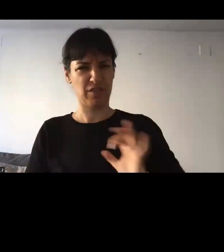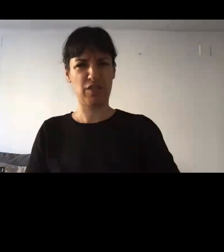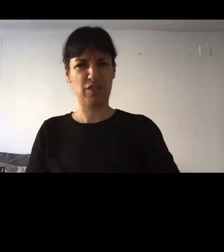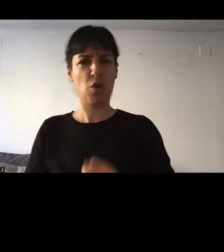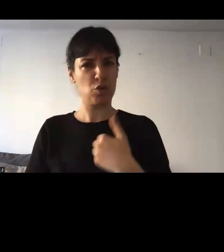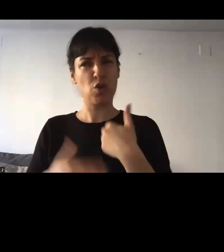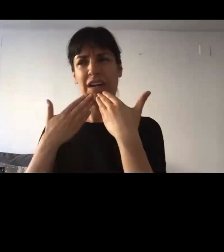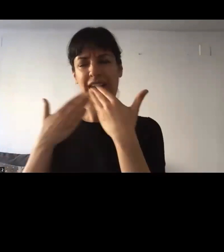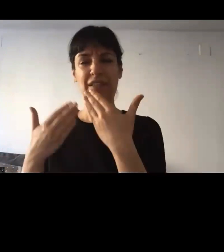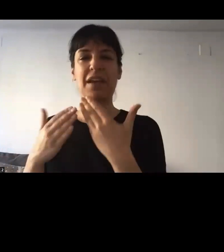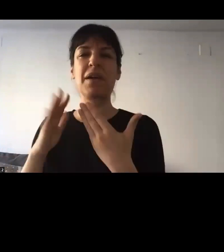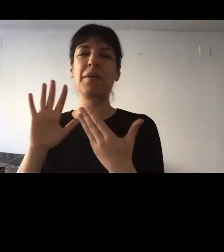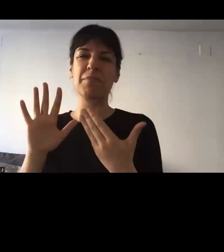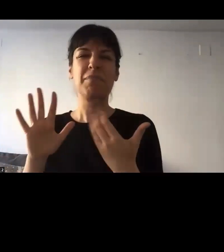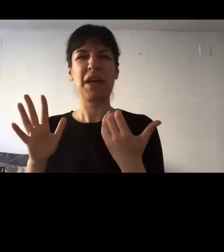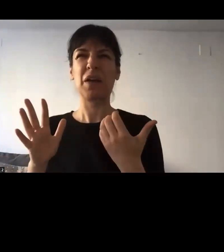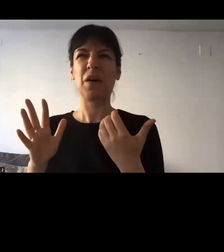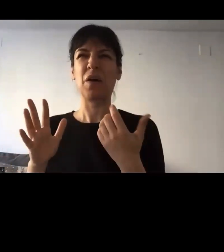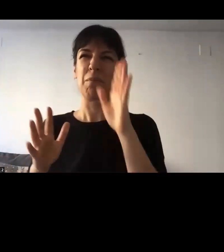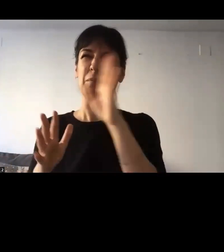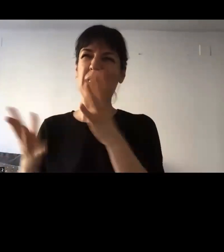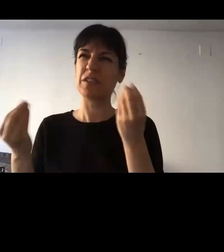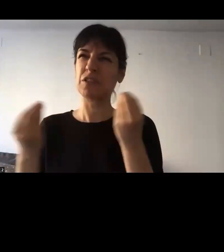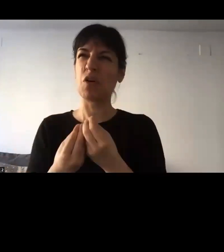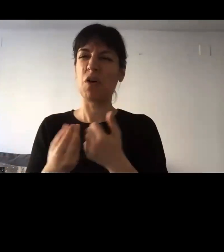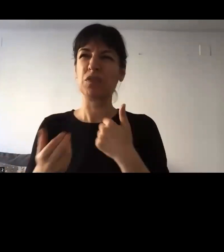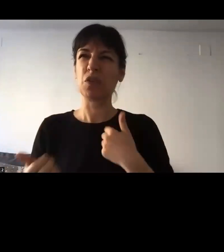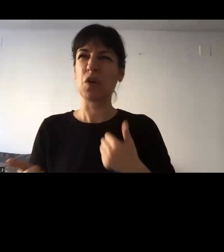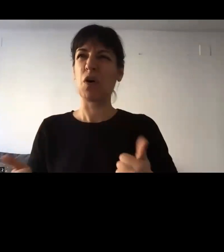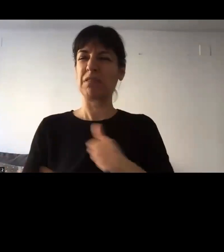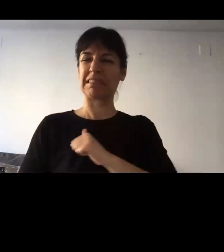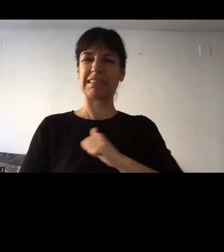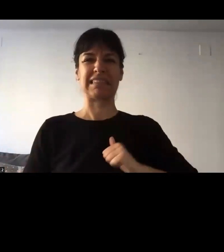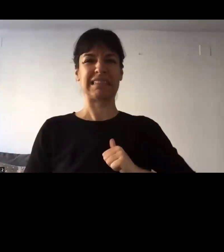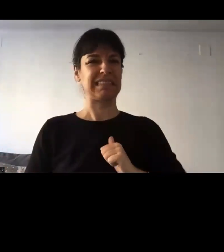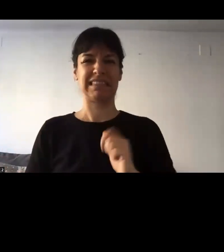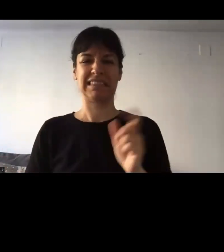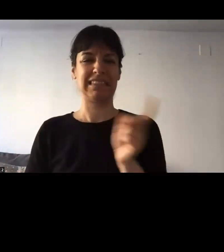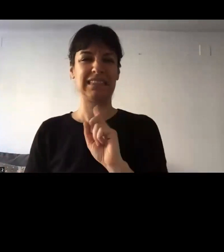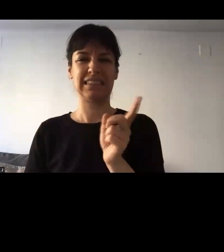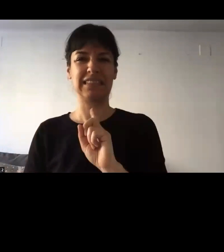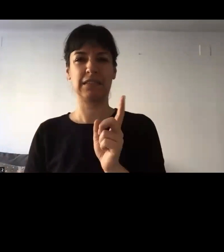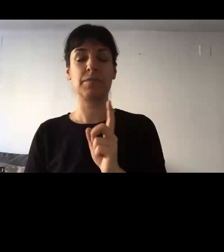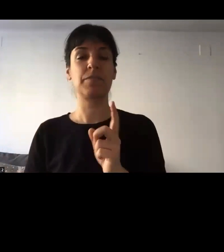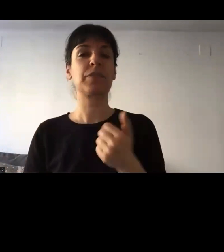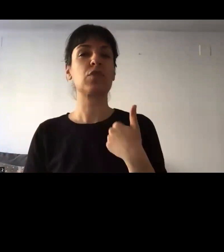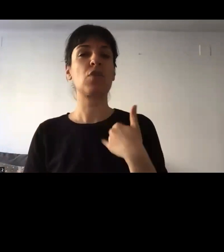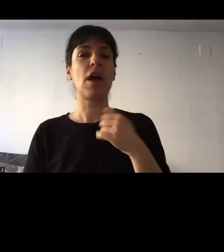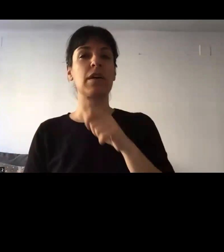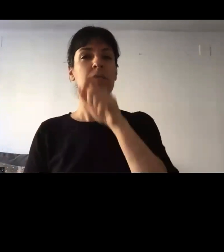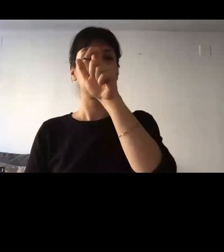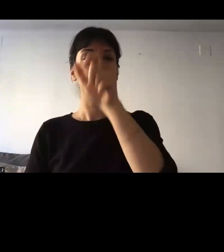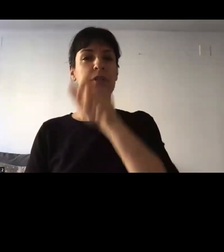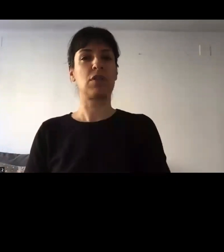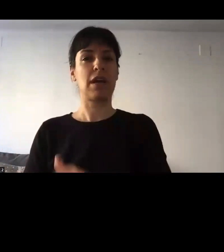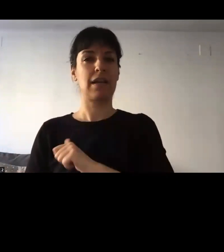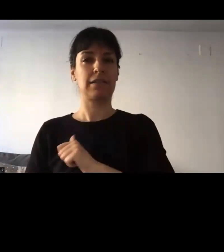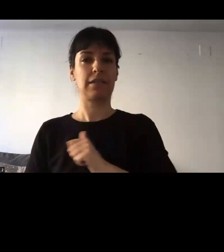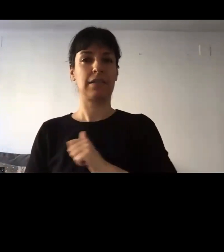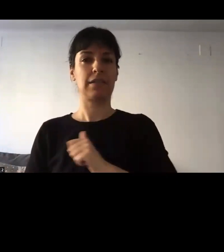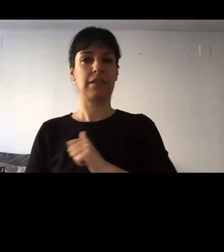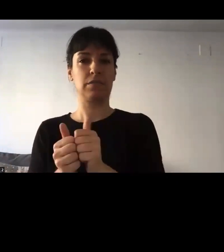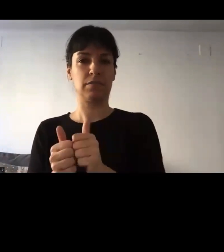no fomenta ningún tipo de independencia, por lo que yo tengo asistentes personales que concretamente se llaman Abraham y